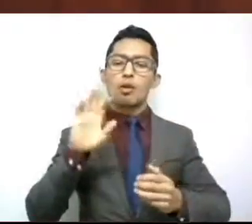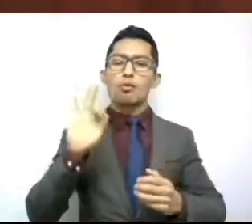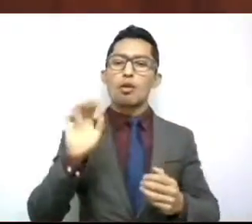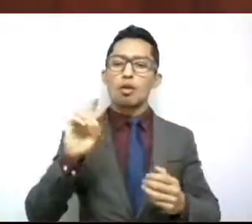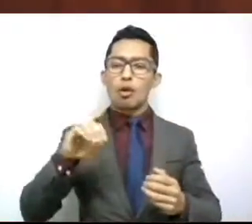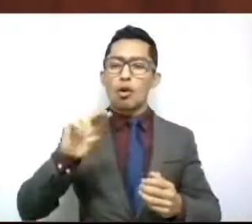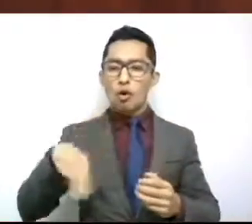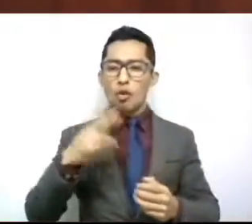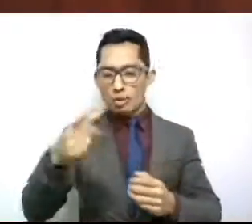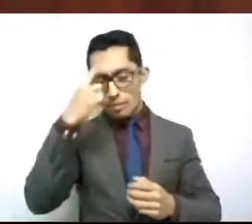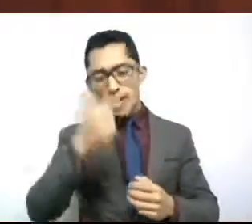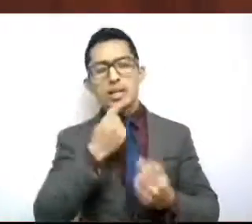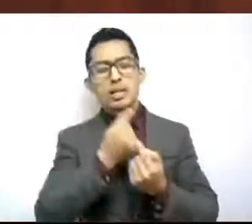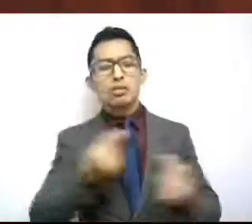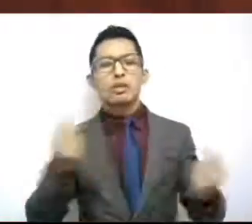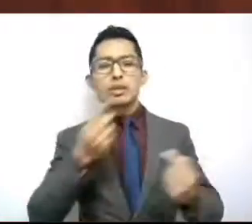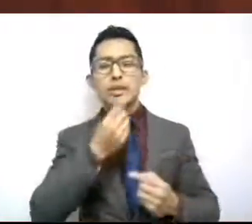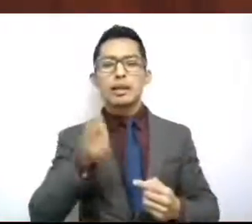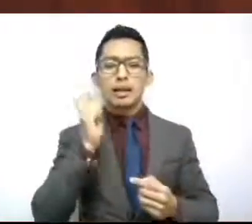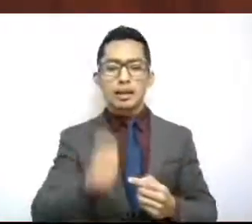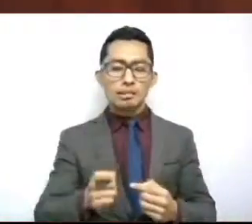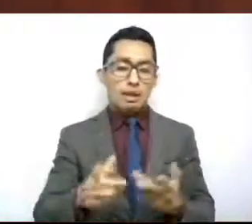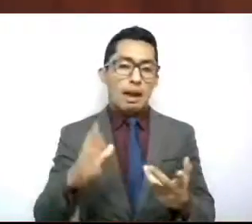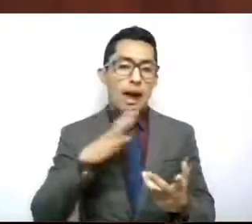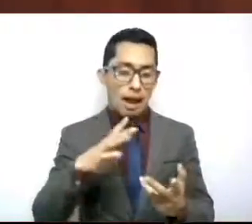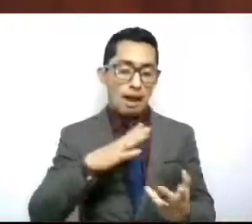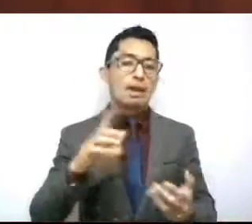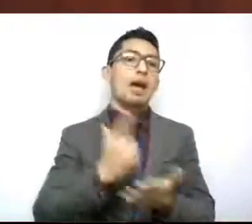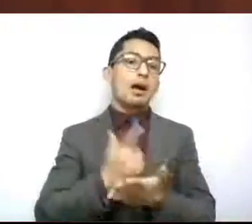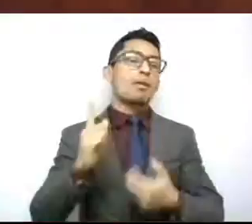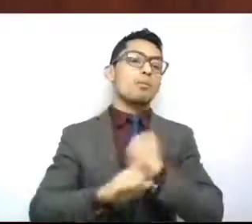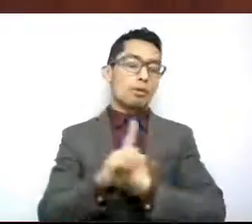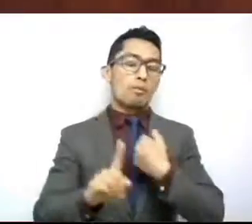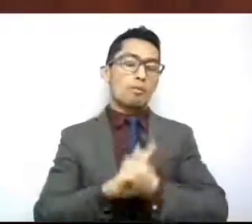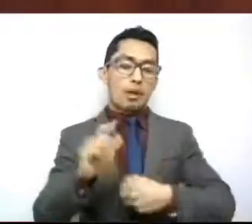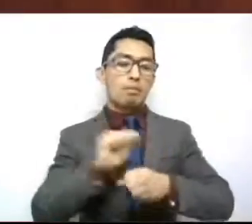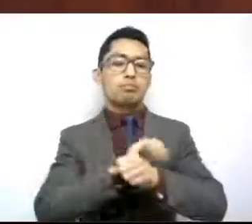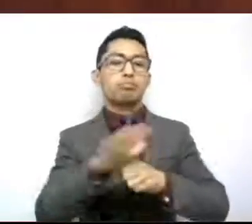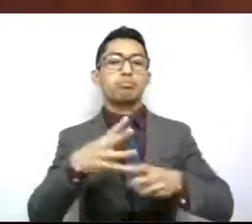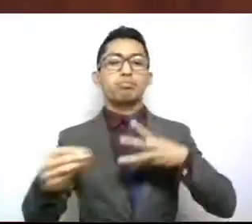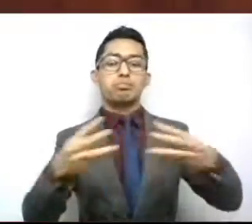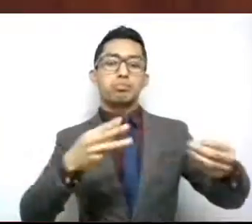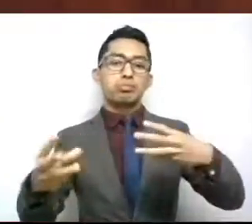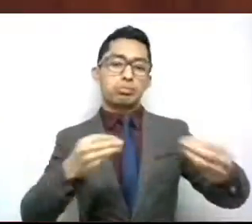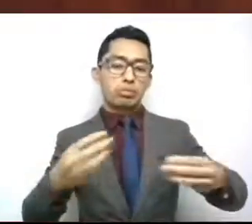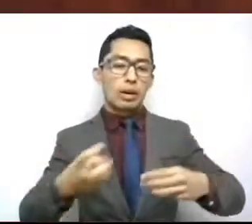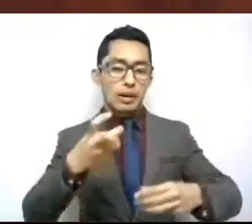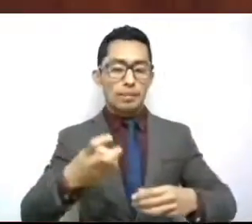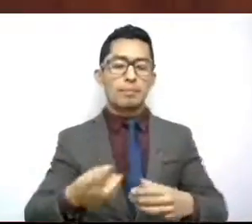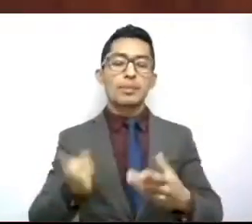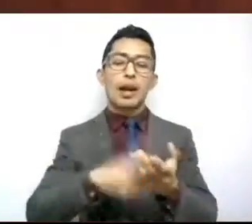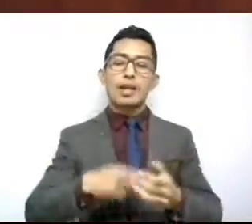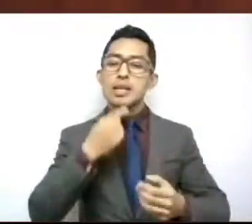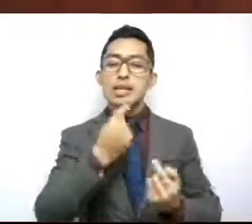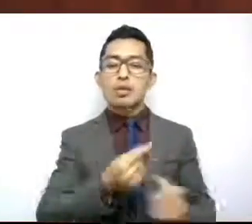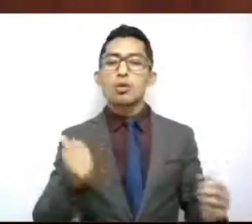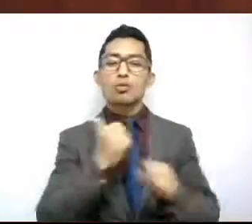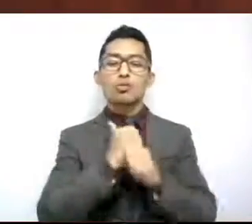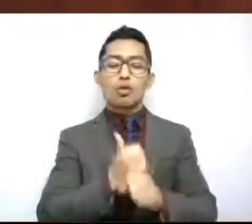la Infancia asegura que una de las graves consecuencias de la pandemia que afecta a la infancia en América